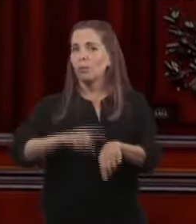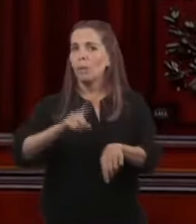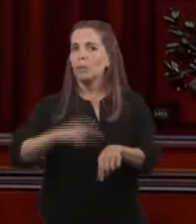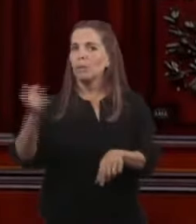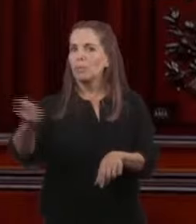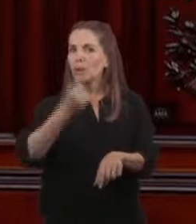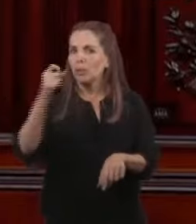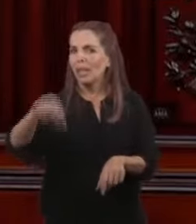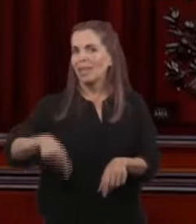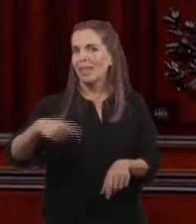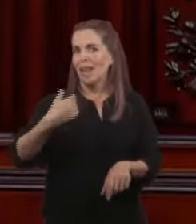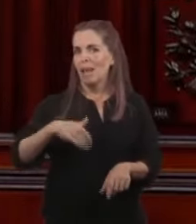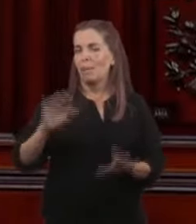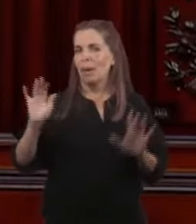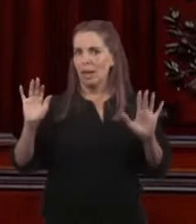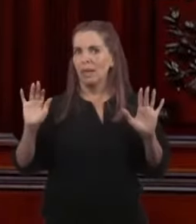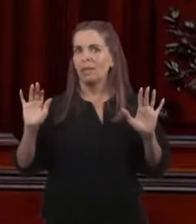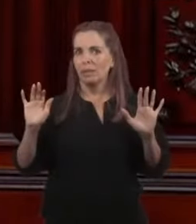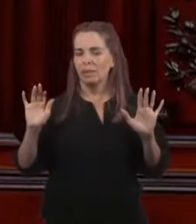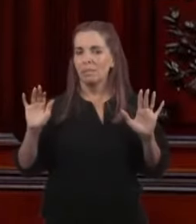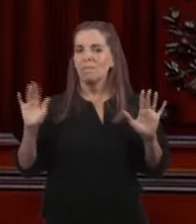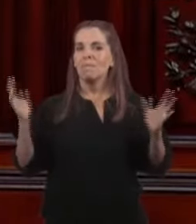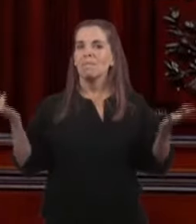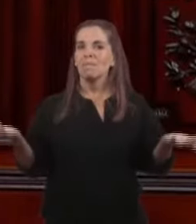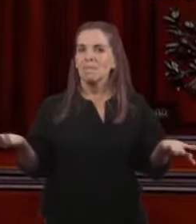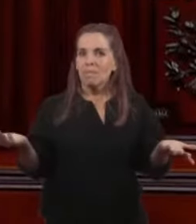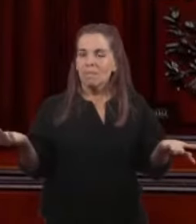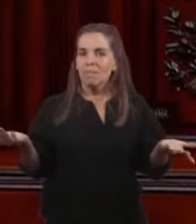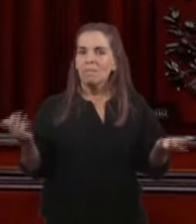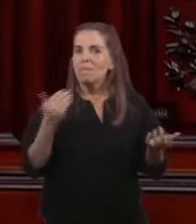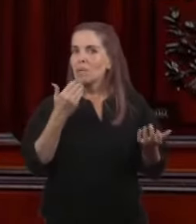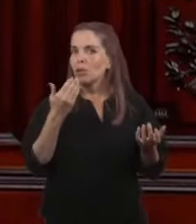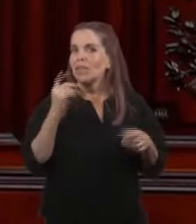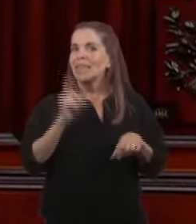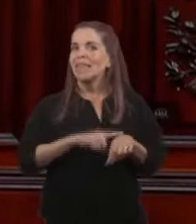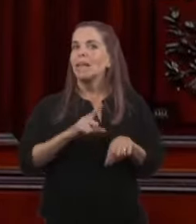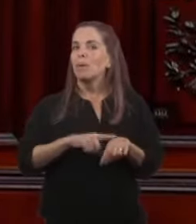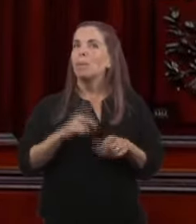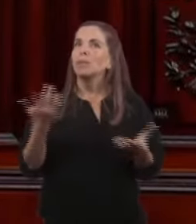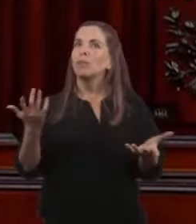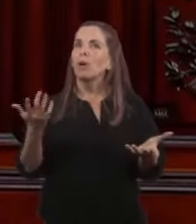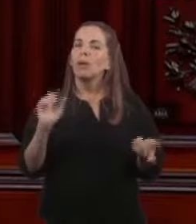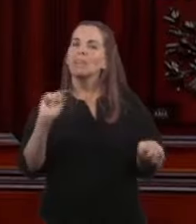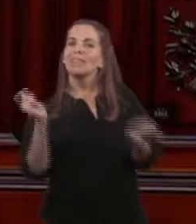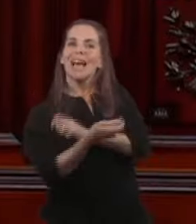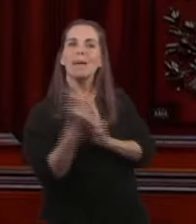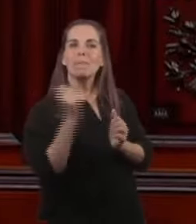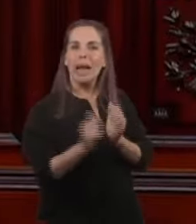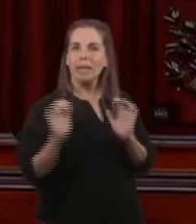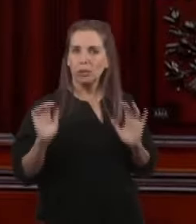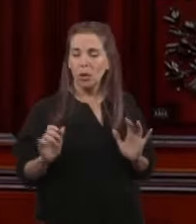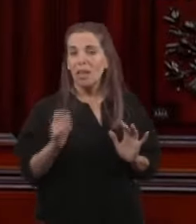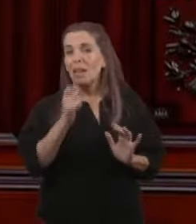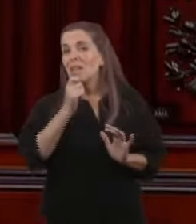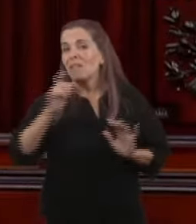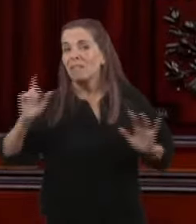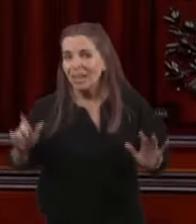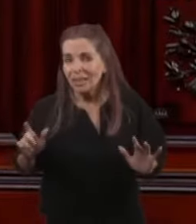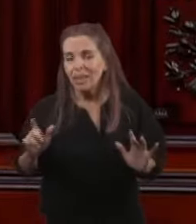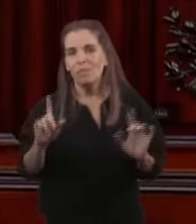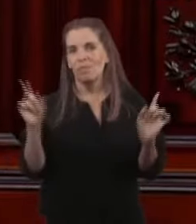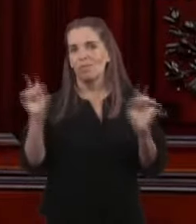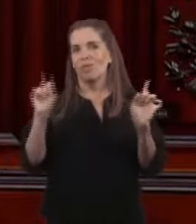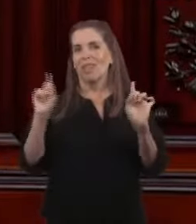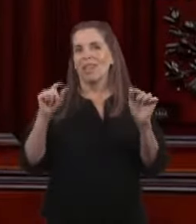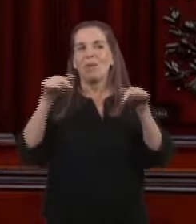país no aparecen seguidos momentos donde se pueda cambiar el curso de la historia si fuera fácil no estaríamos hoy en